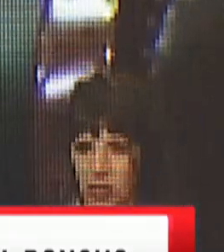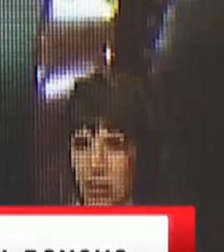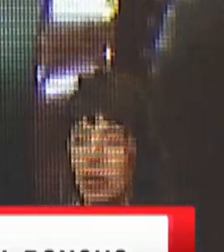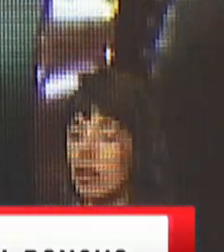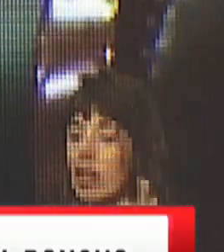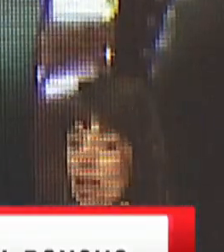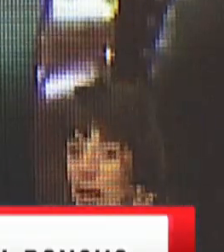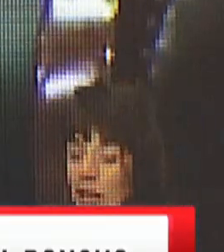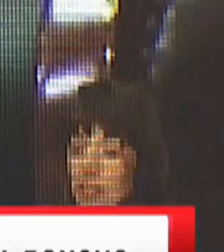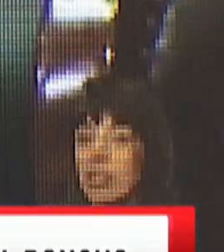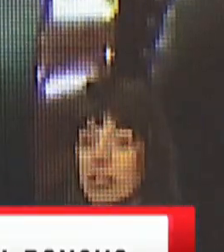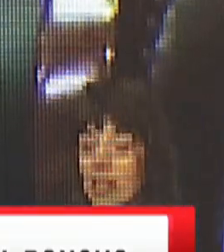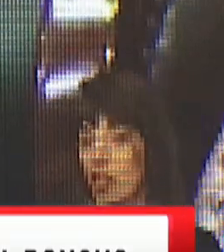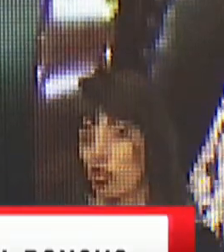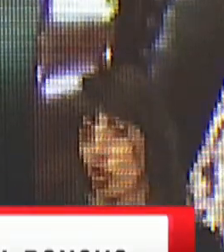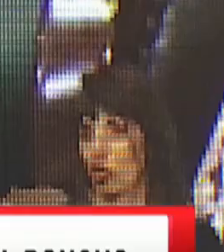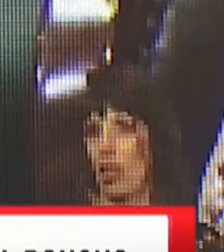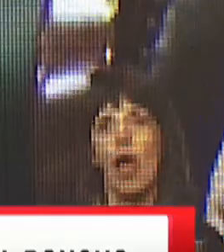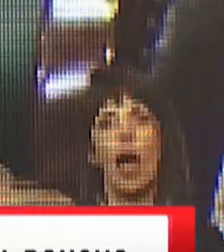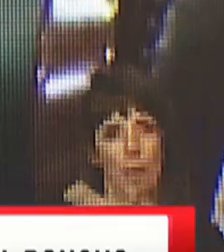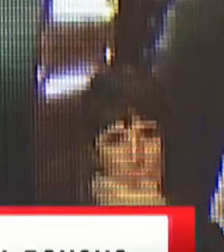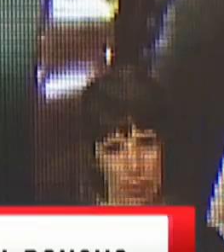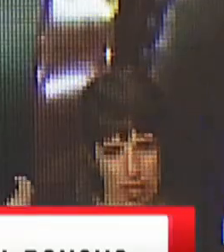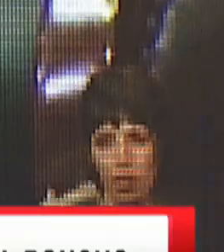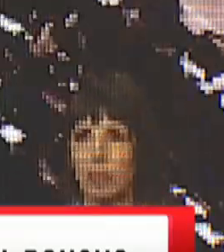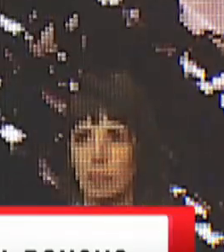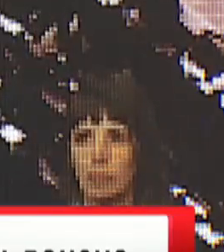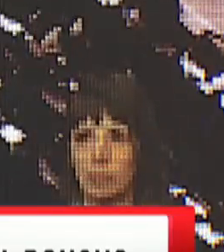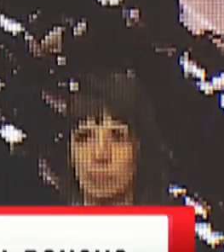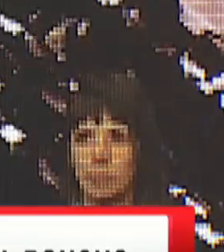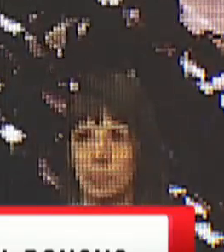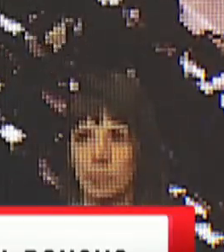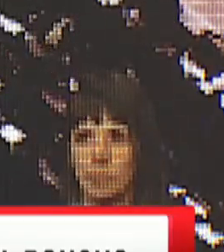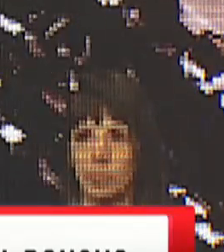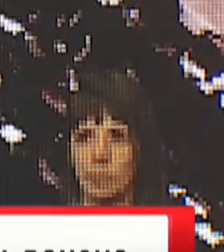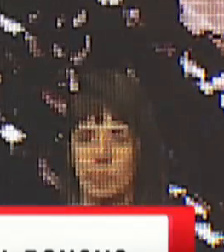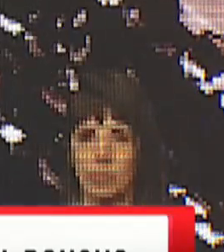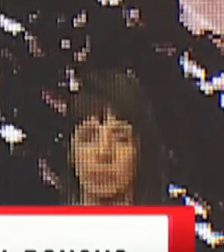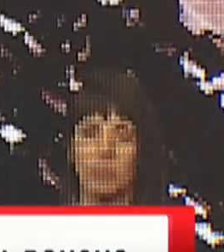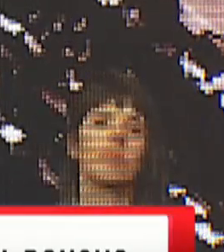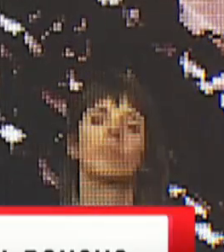menor, diputada, no se está tratando una tontería. Bueno, ok.